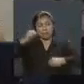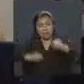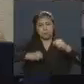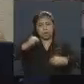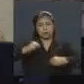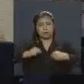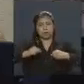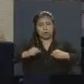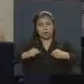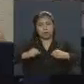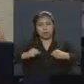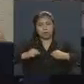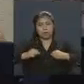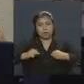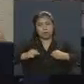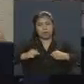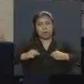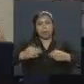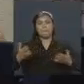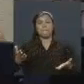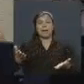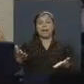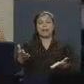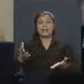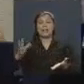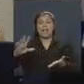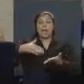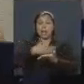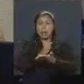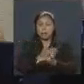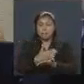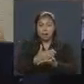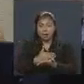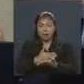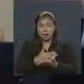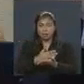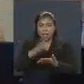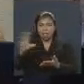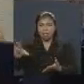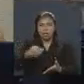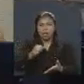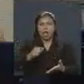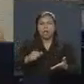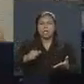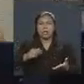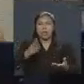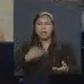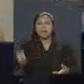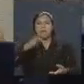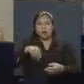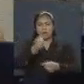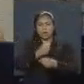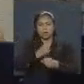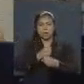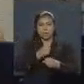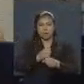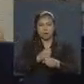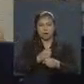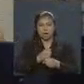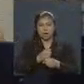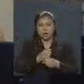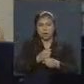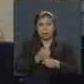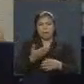de que el plan de rescate se cumpla y a la brevedad se retomen los trabajos con el propósito de que este